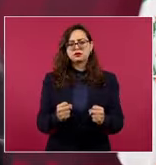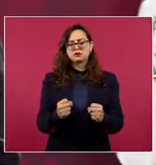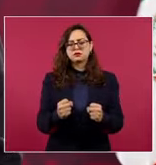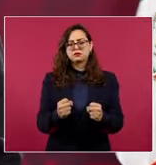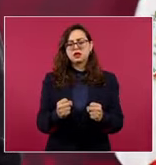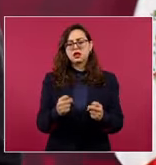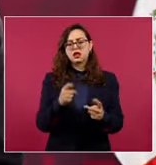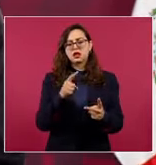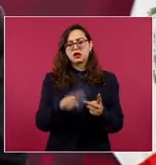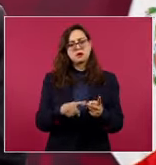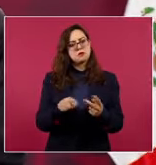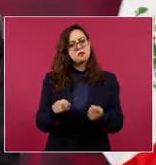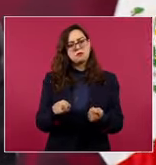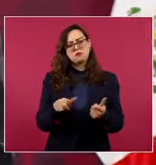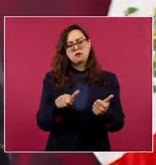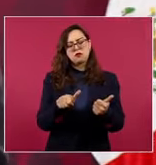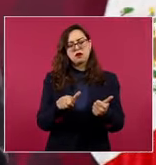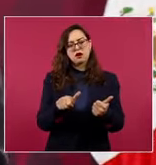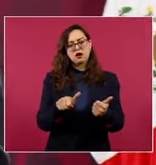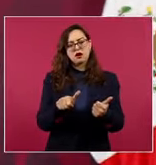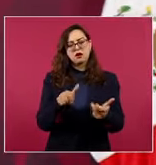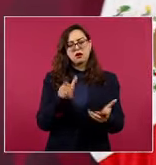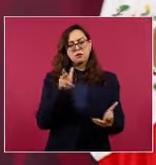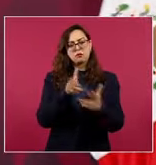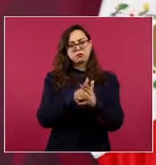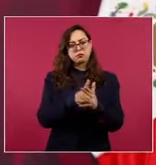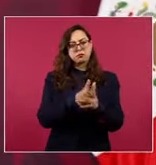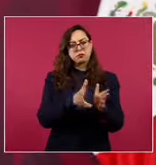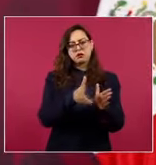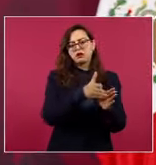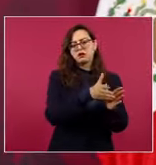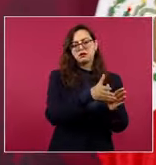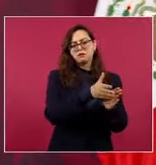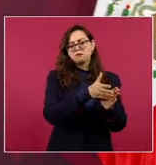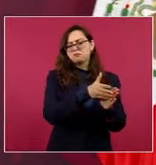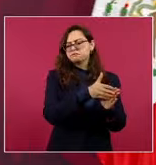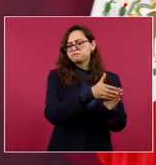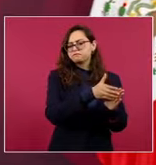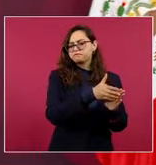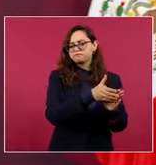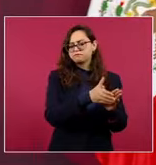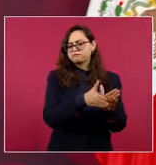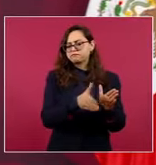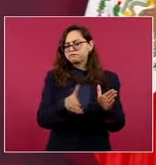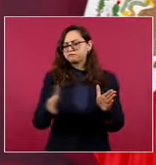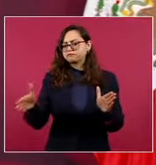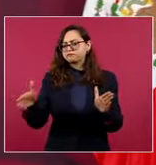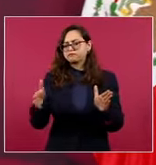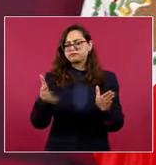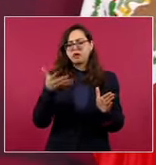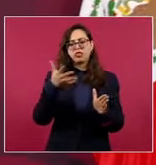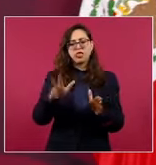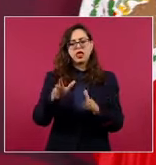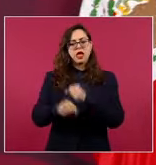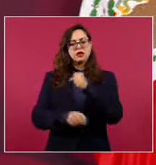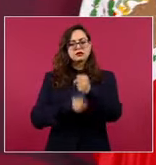expulsión de los extranjeros, hay 10 años antes del porfiriato,